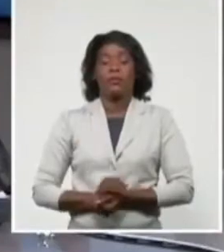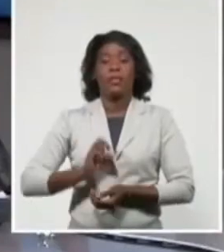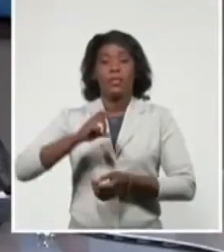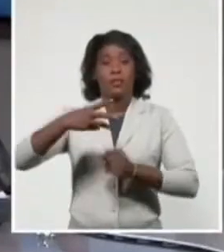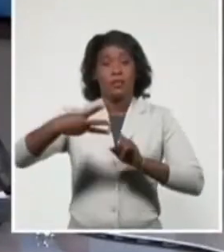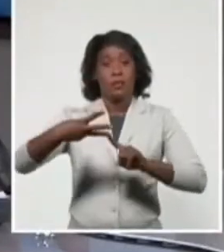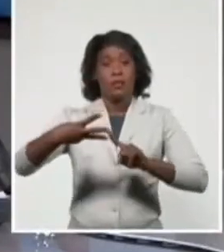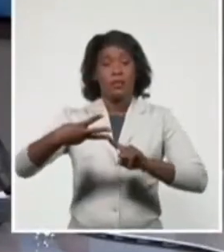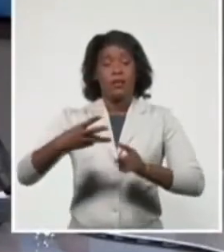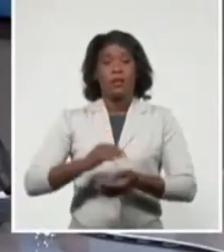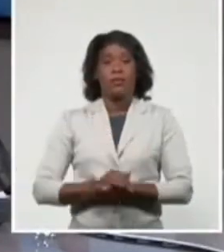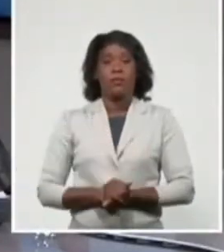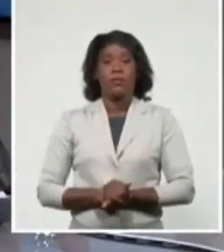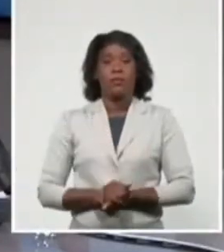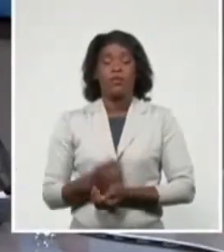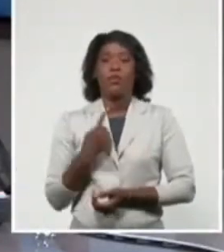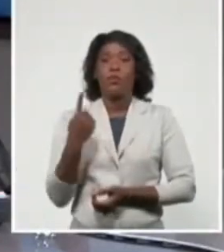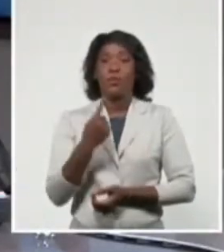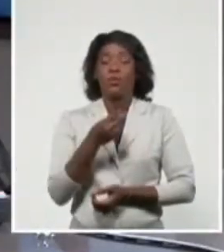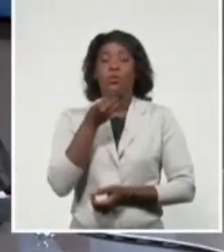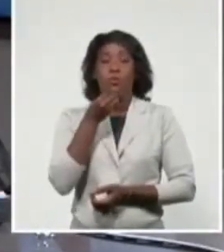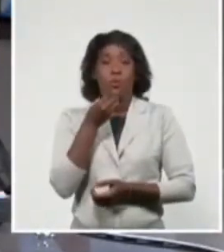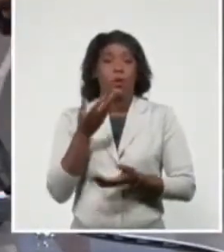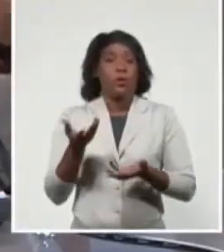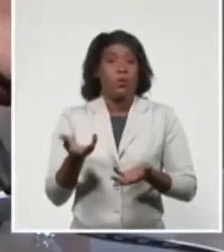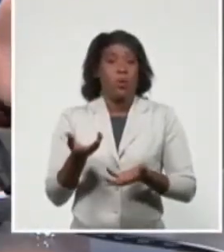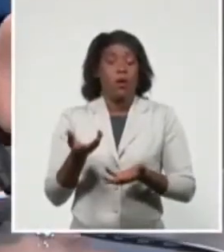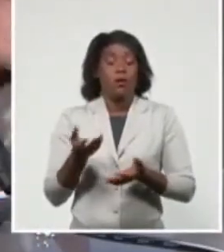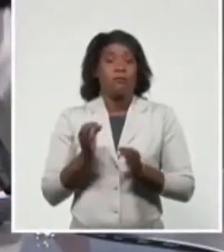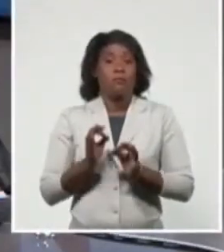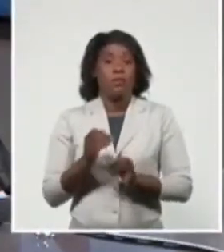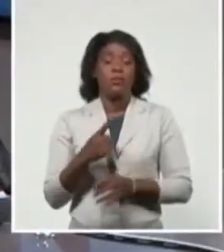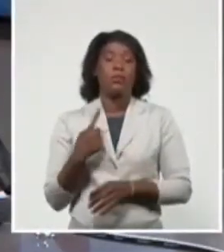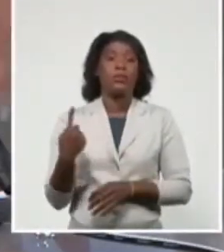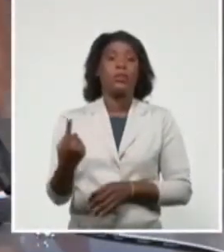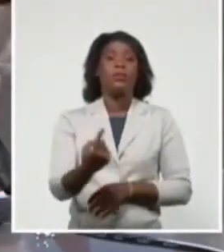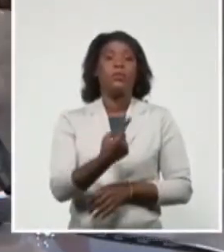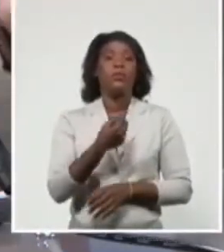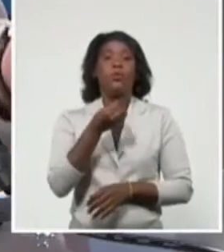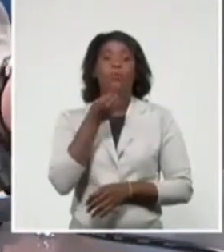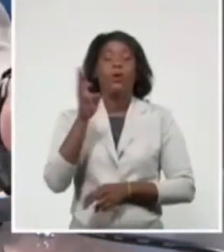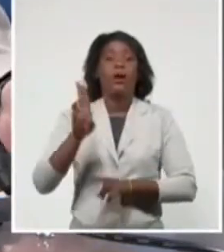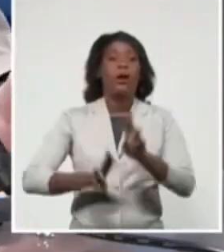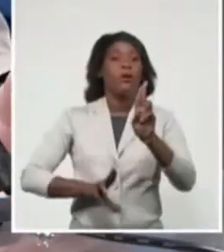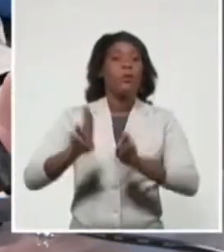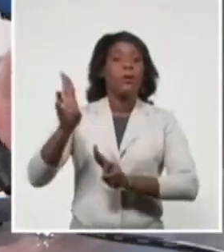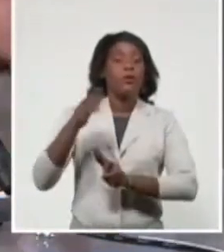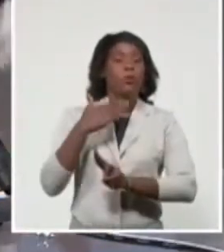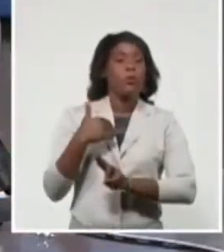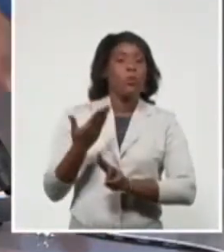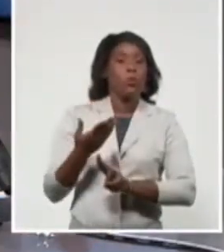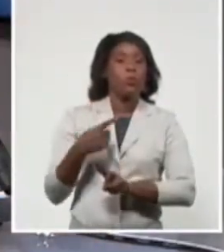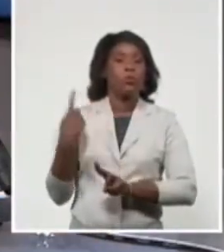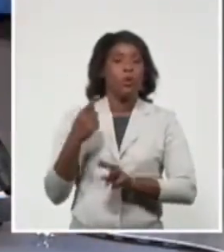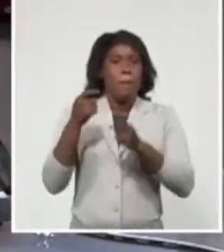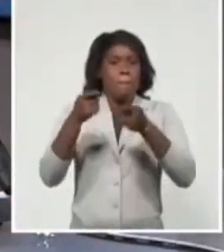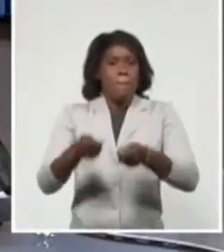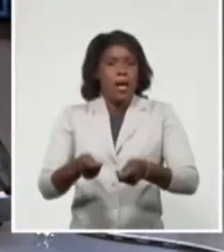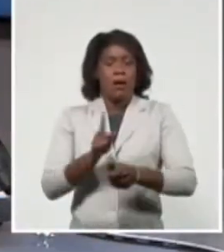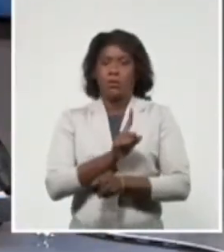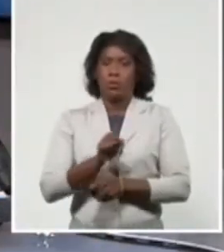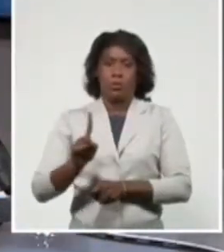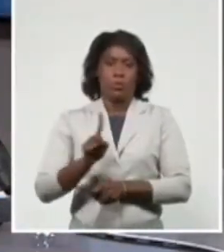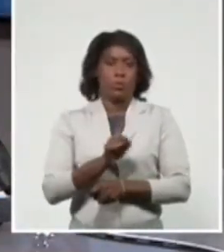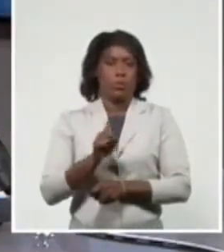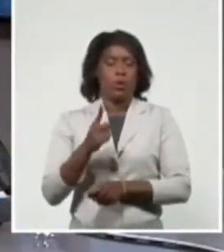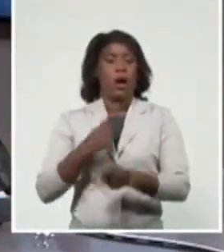dando facultades a los gobiernos territoriales para concertar acuerdos, no para imponer cosas con los trabajadores por